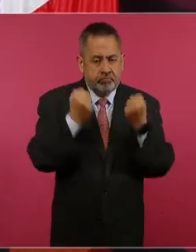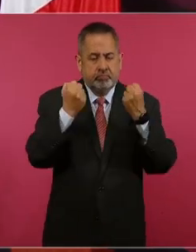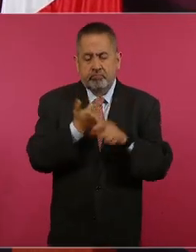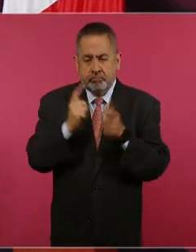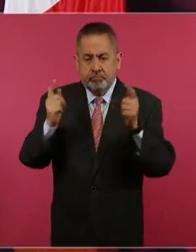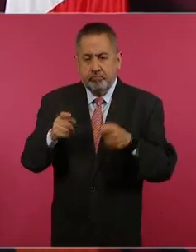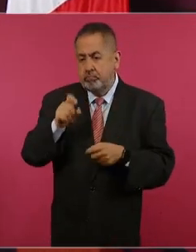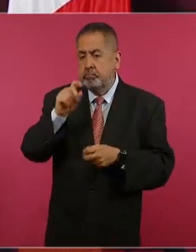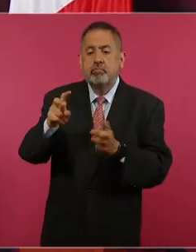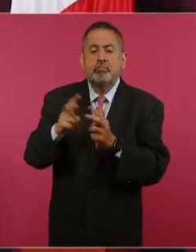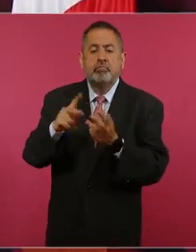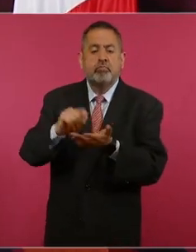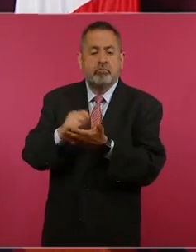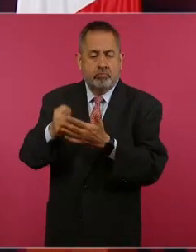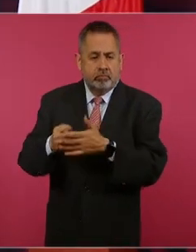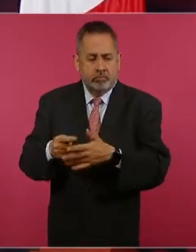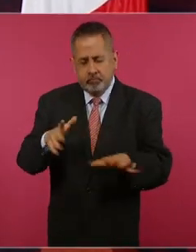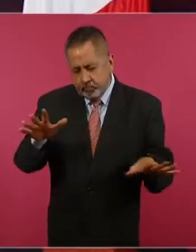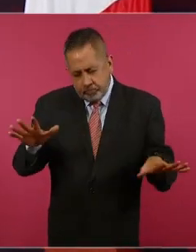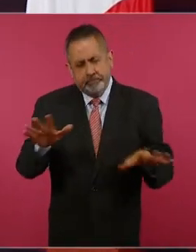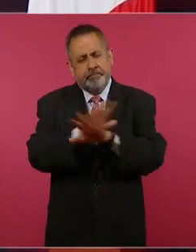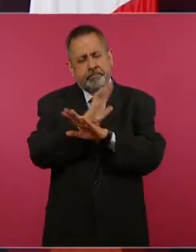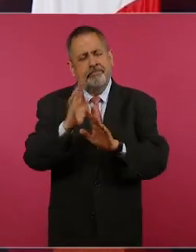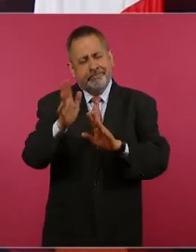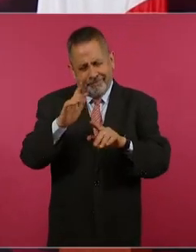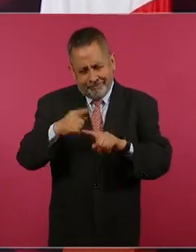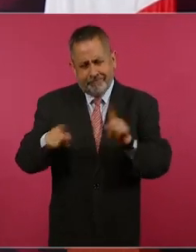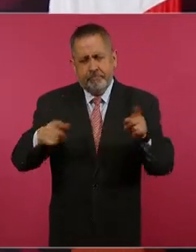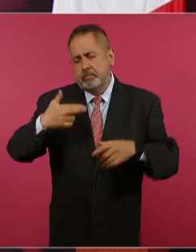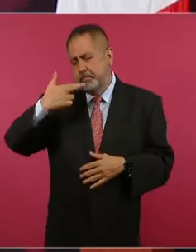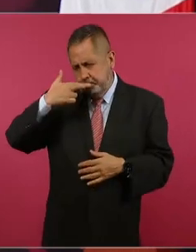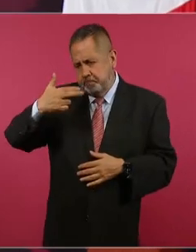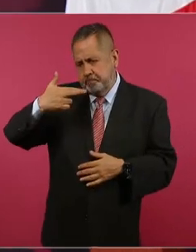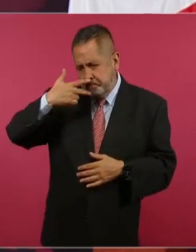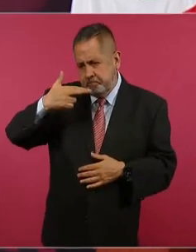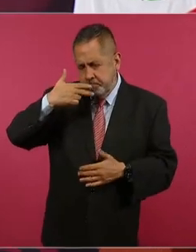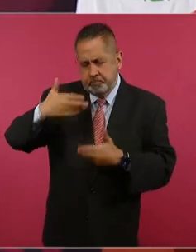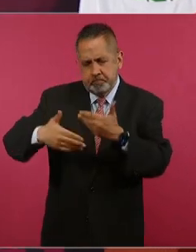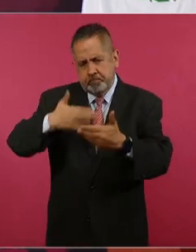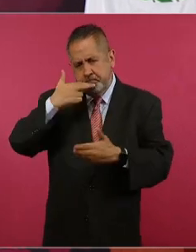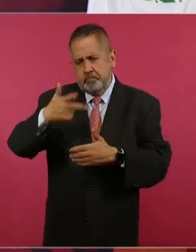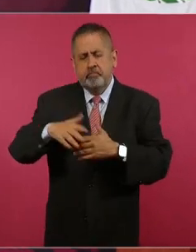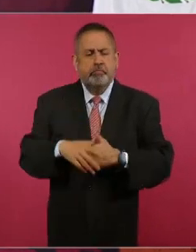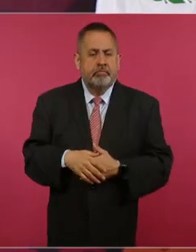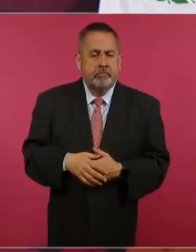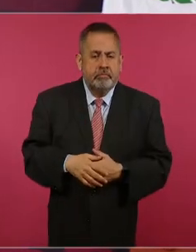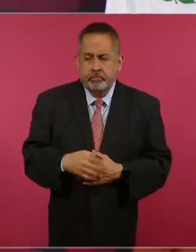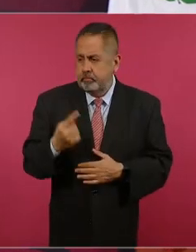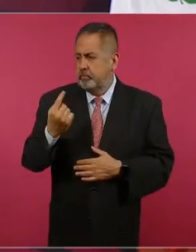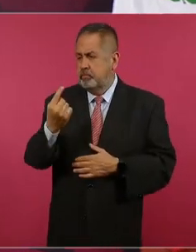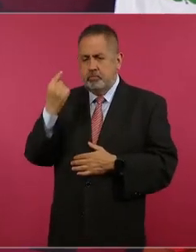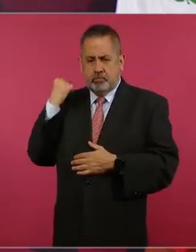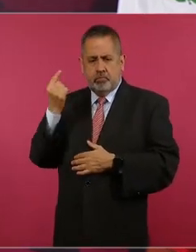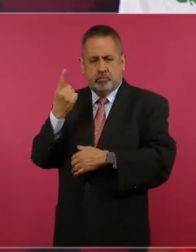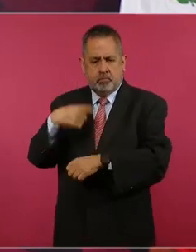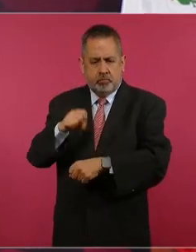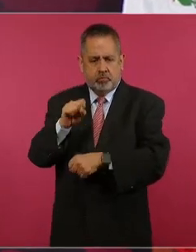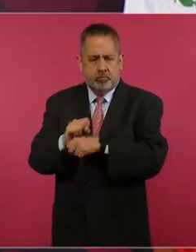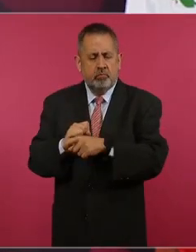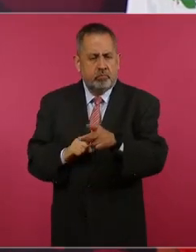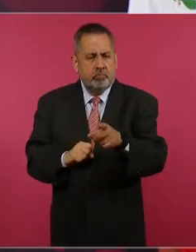en Tamaulipas. Ha cambiado la situación, ha mejorado. Hace una semana